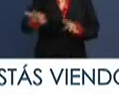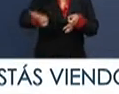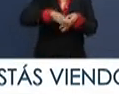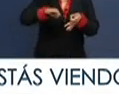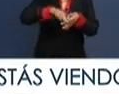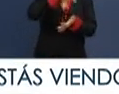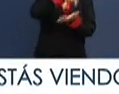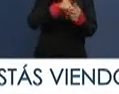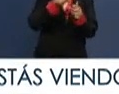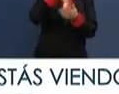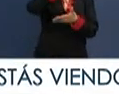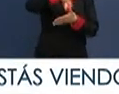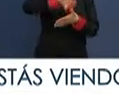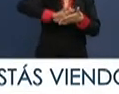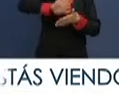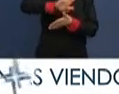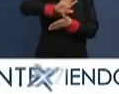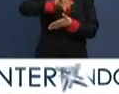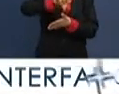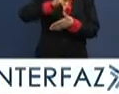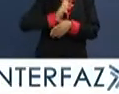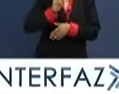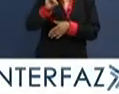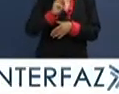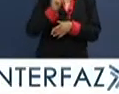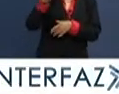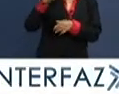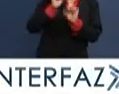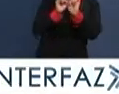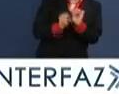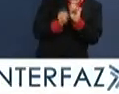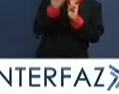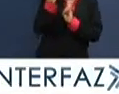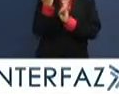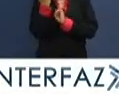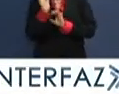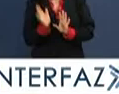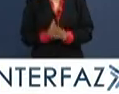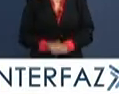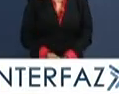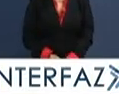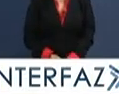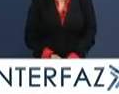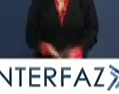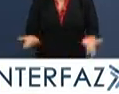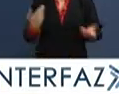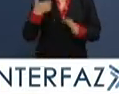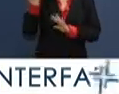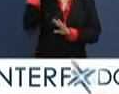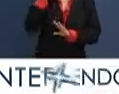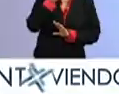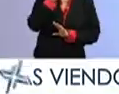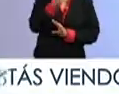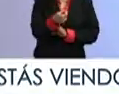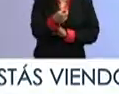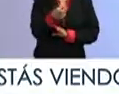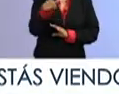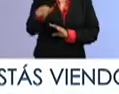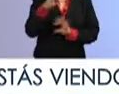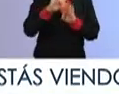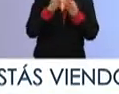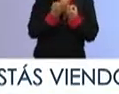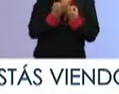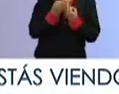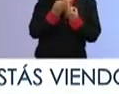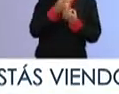cercanía y la similitud de sistemas y de idioma. Claro. Y comentábamos que la forma